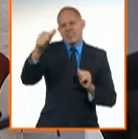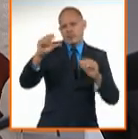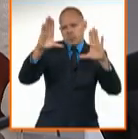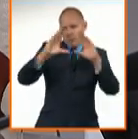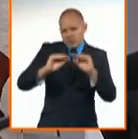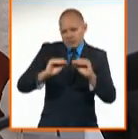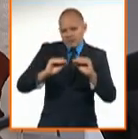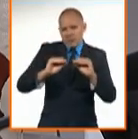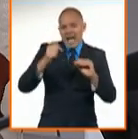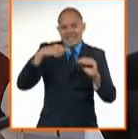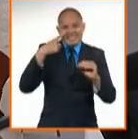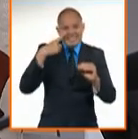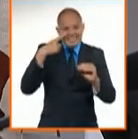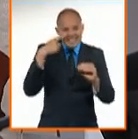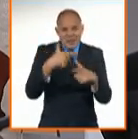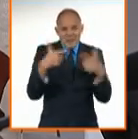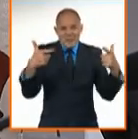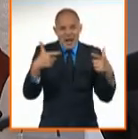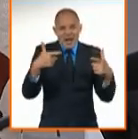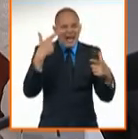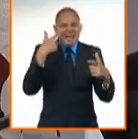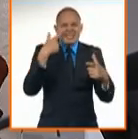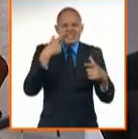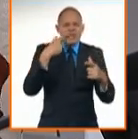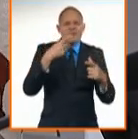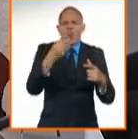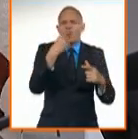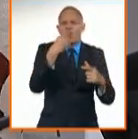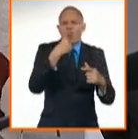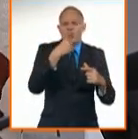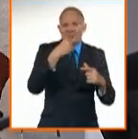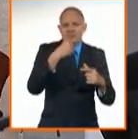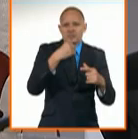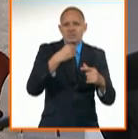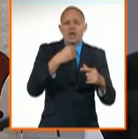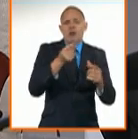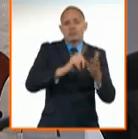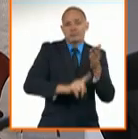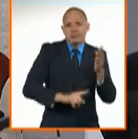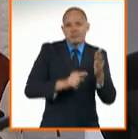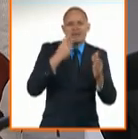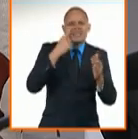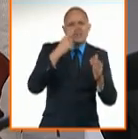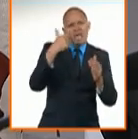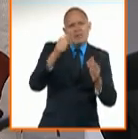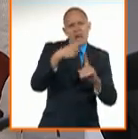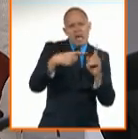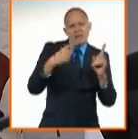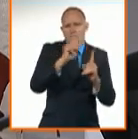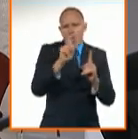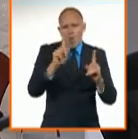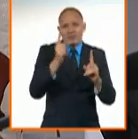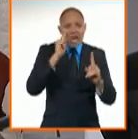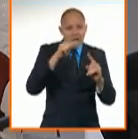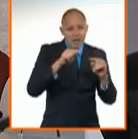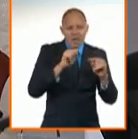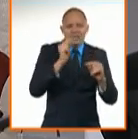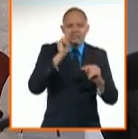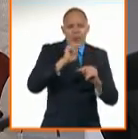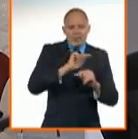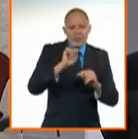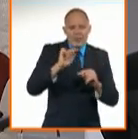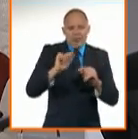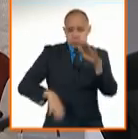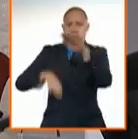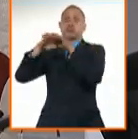educando de encender los aires después de las diez de la noche y en tres días y media y 11 de la noche ocurre un segundo pico asociado